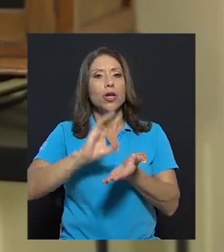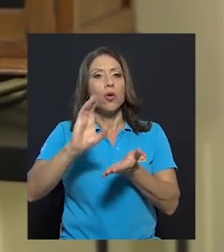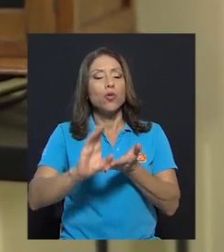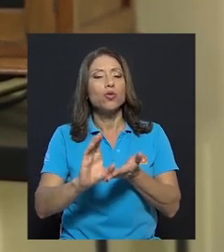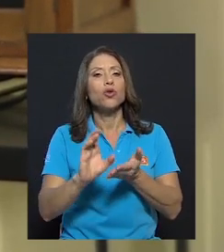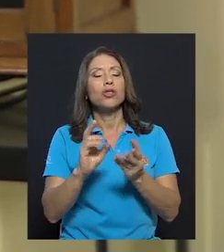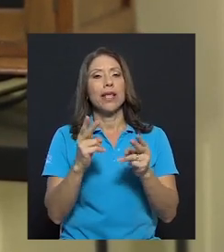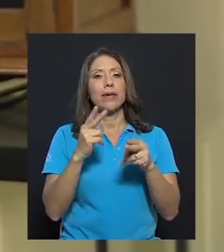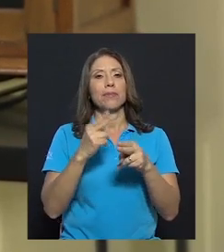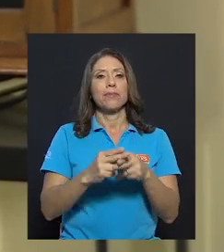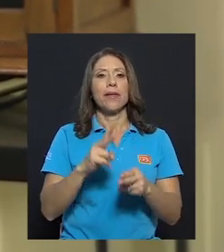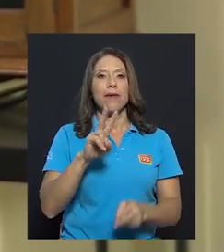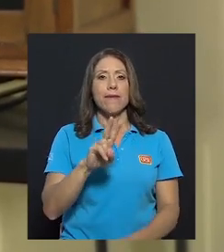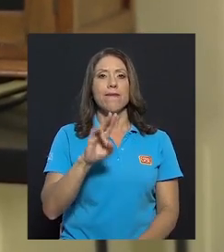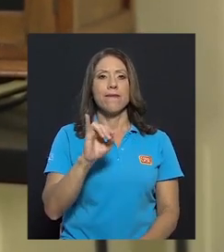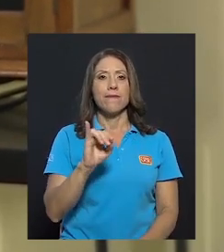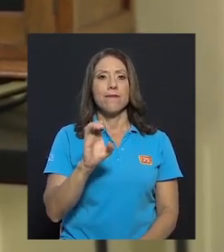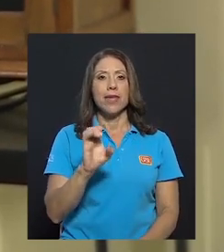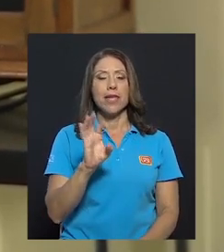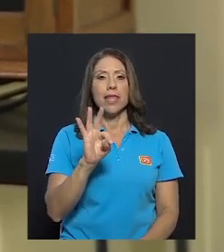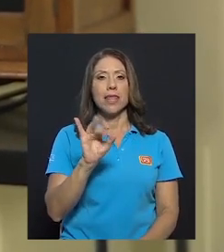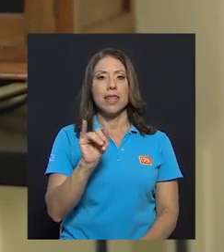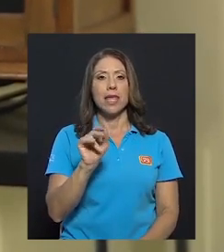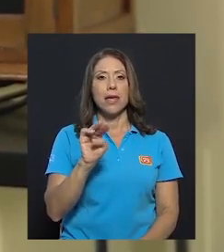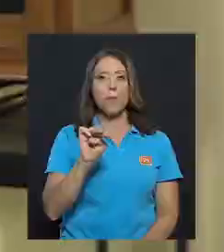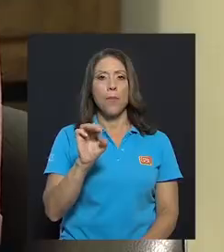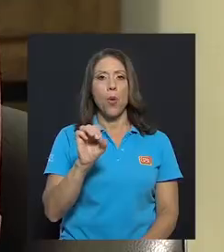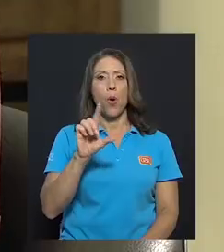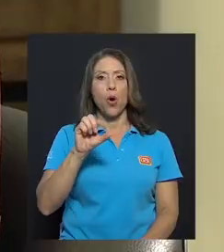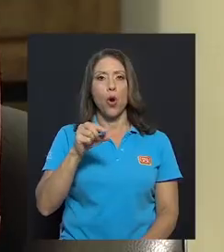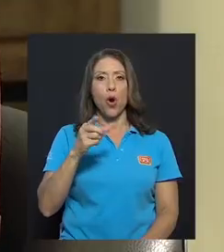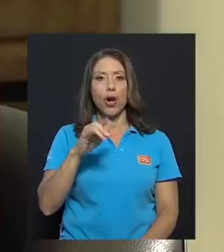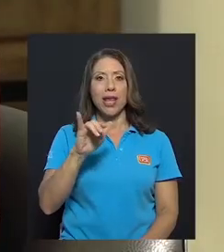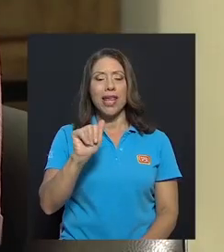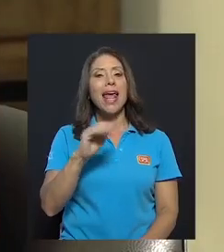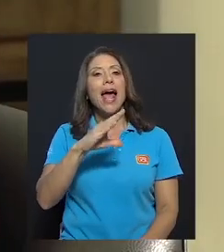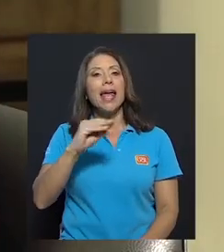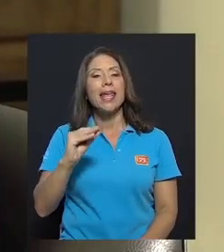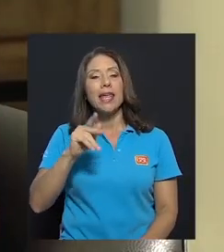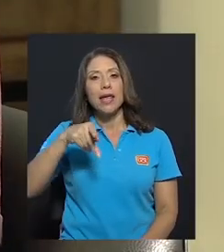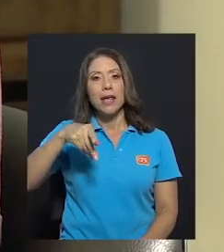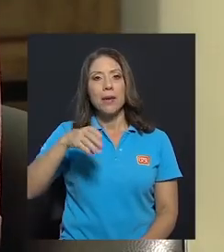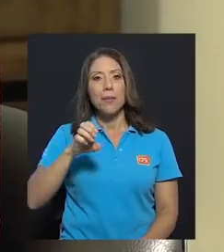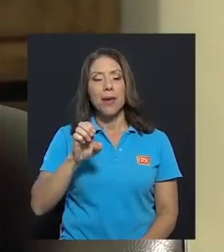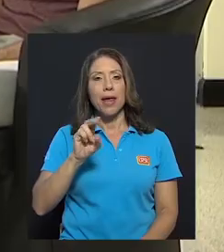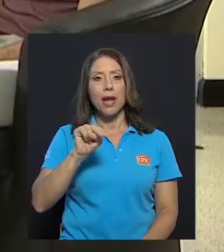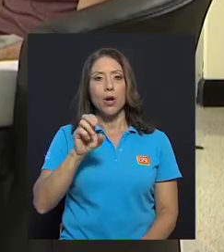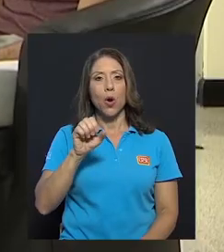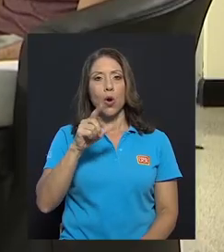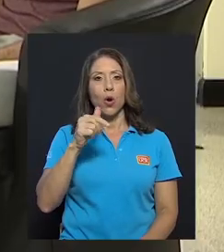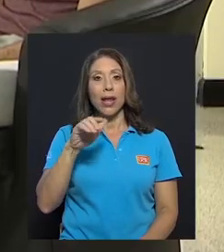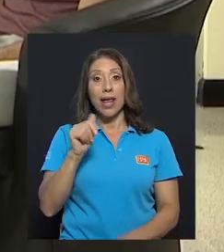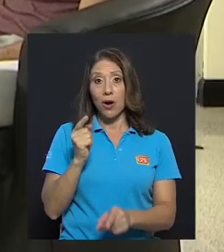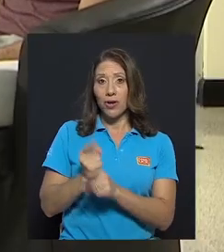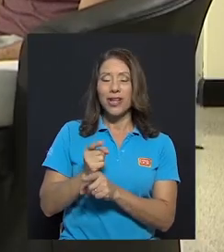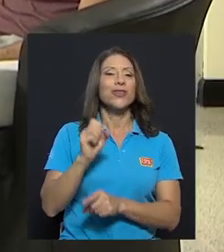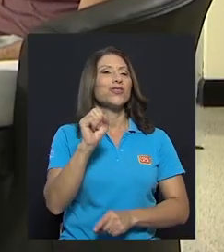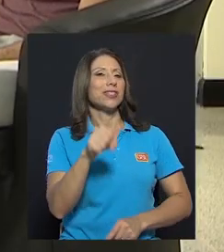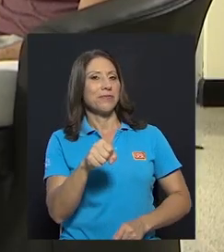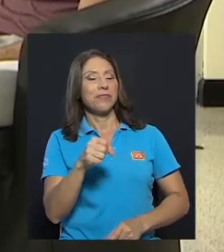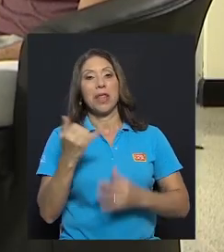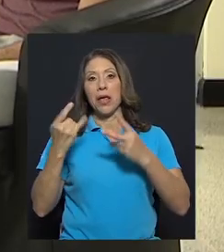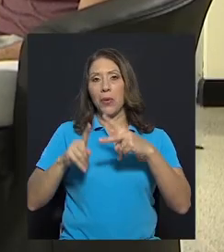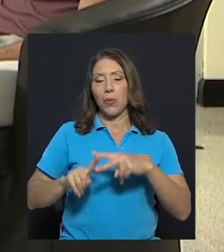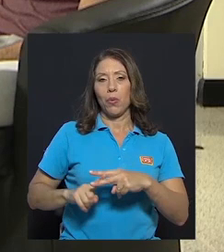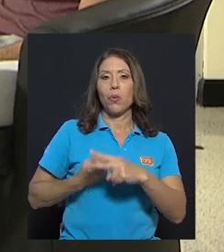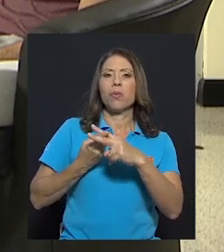de victimología y penología. ¿Es así? Es correcto. ¿Lo dije bien? Es correcto, así es. Bueno, bienvenido, Andy. Muchas gracias. Bienvenido. A ustedes. Andy, entremos